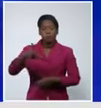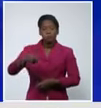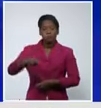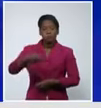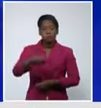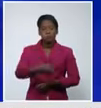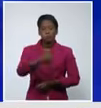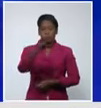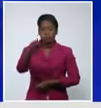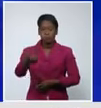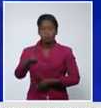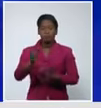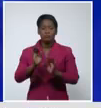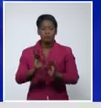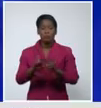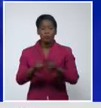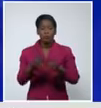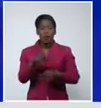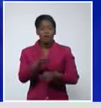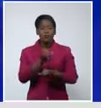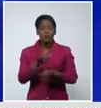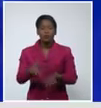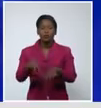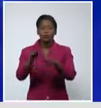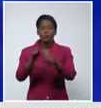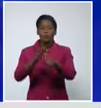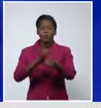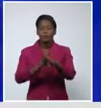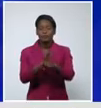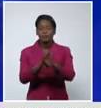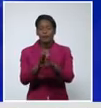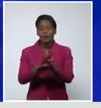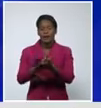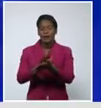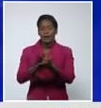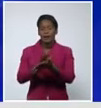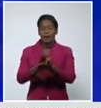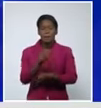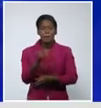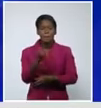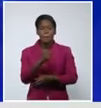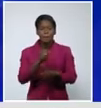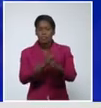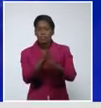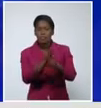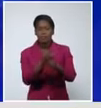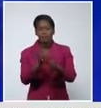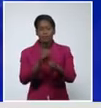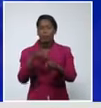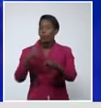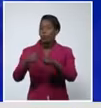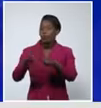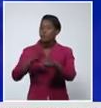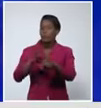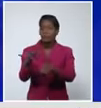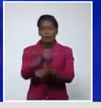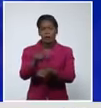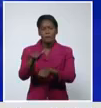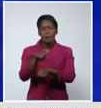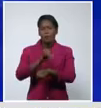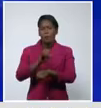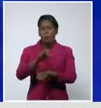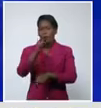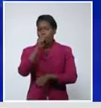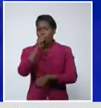transmisión de otras enfermedades que también se adquieren por vía digestiva. Aclarada la duda, muchísimas gracias,